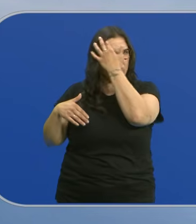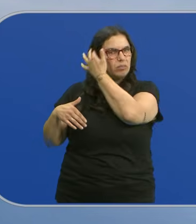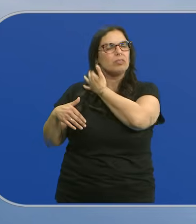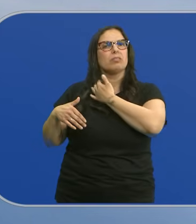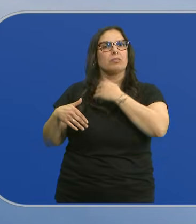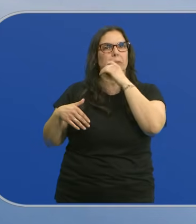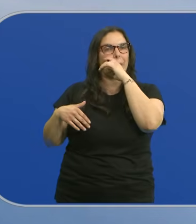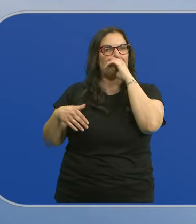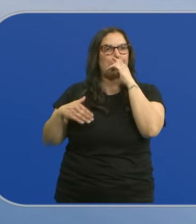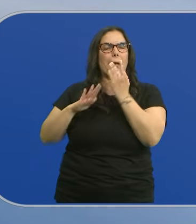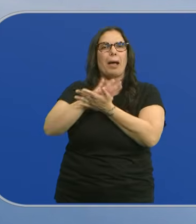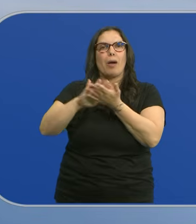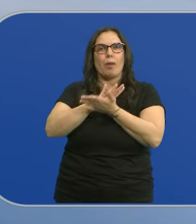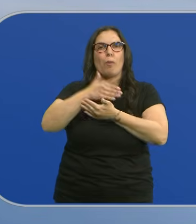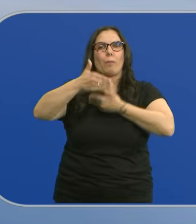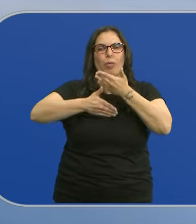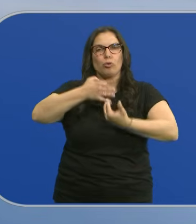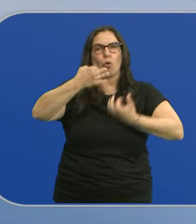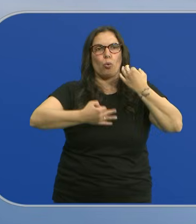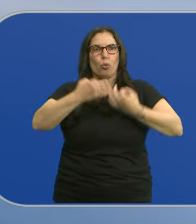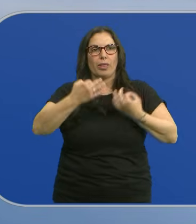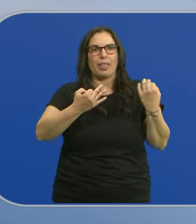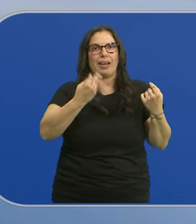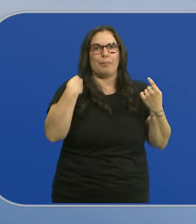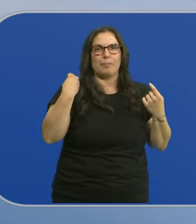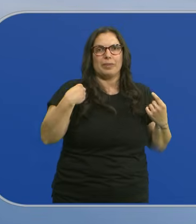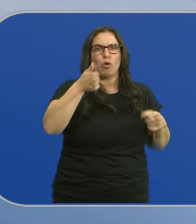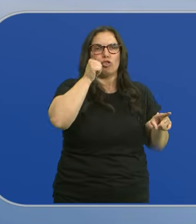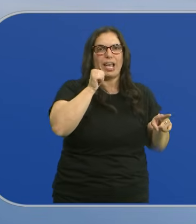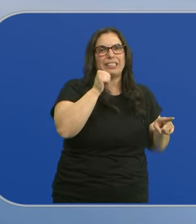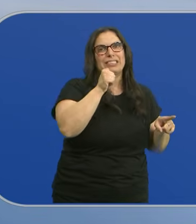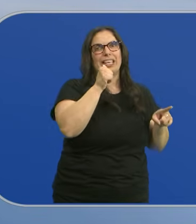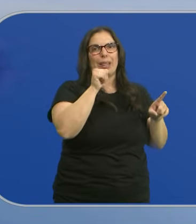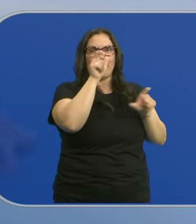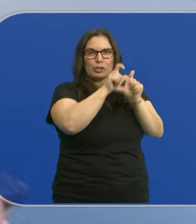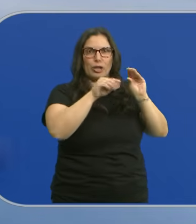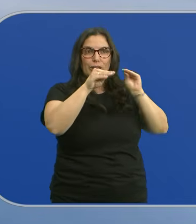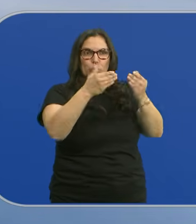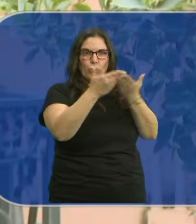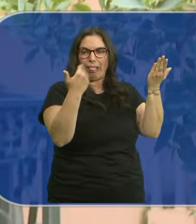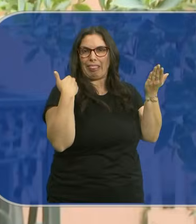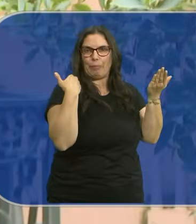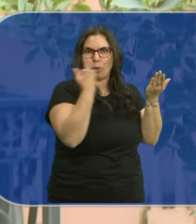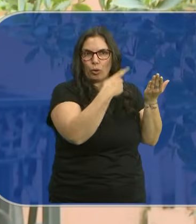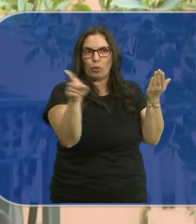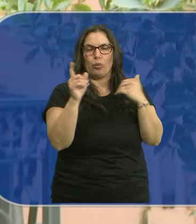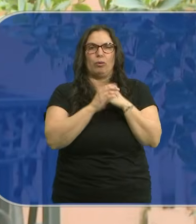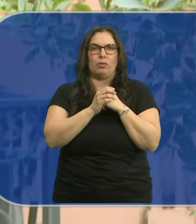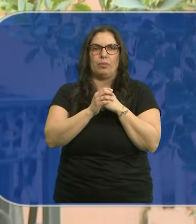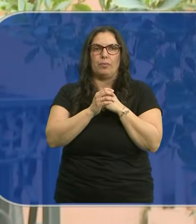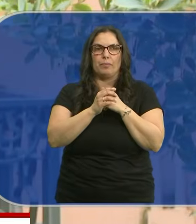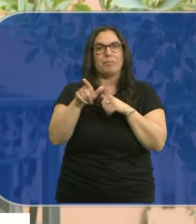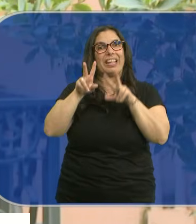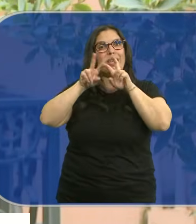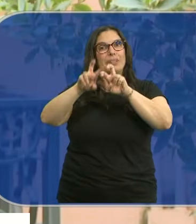estamos hablando de un procedimiento judicial que sienta al sanchismo por primera vez en el banquillo, de hecho, de hace 15 minutos. No había ni siquiera